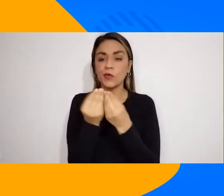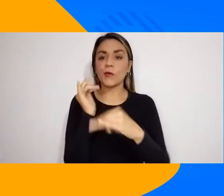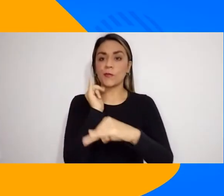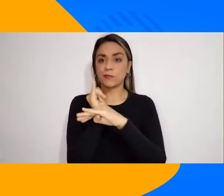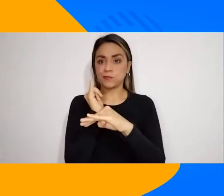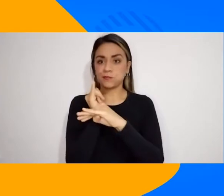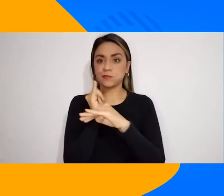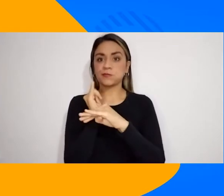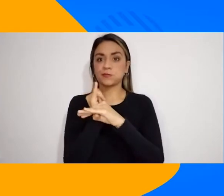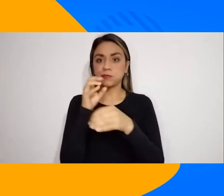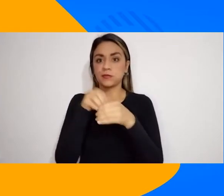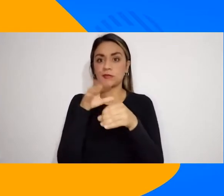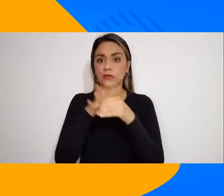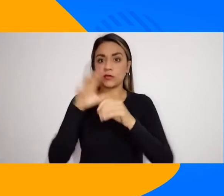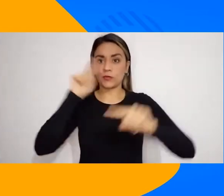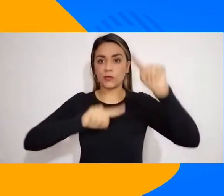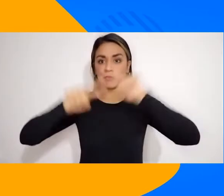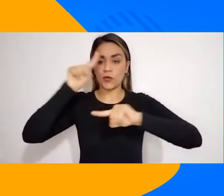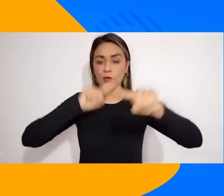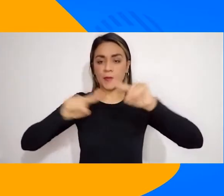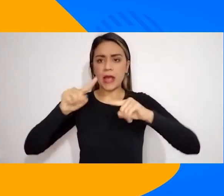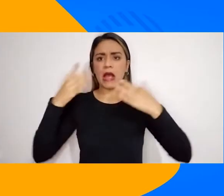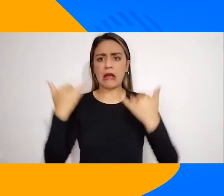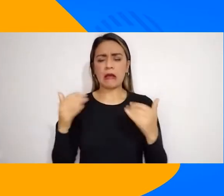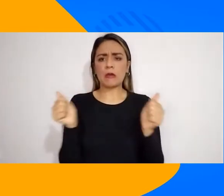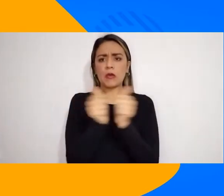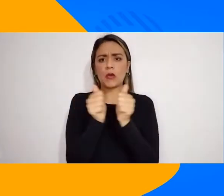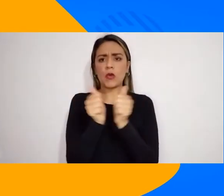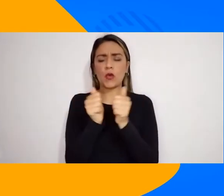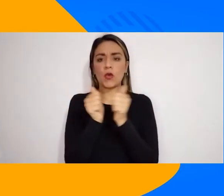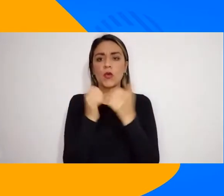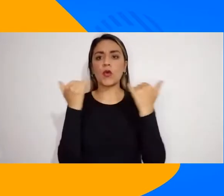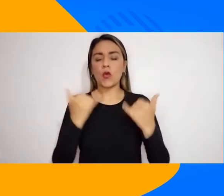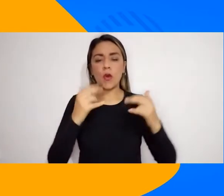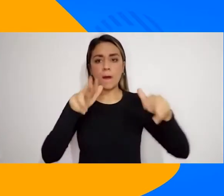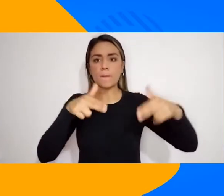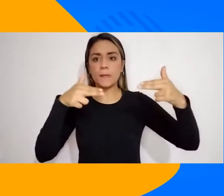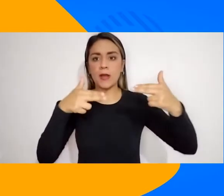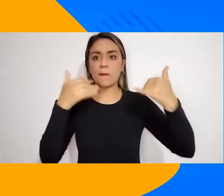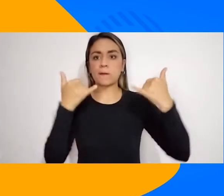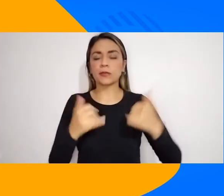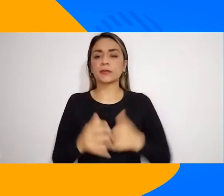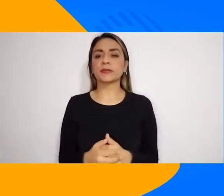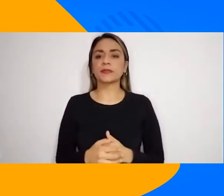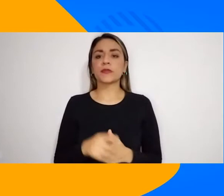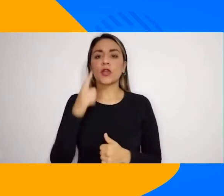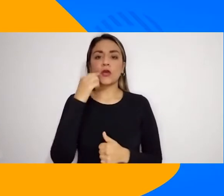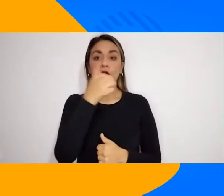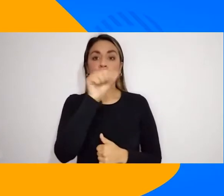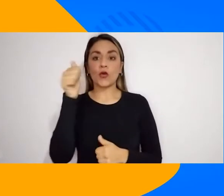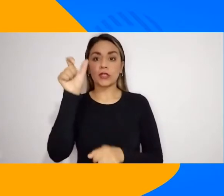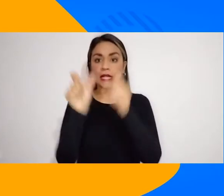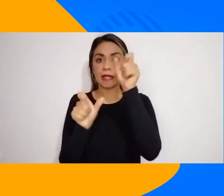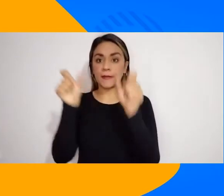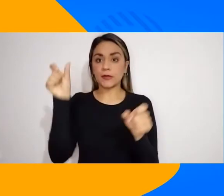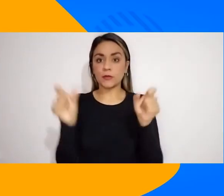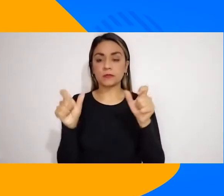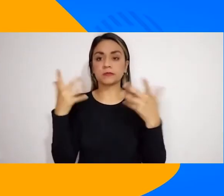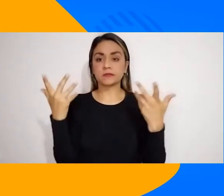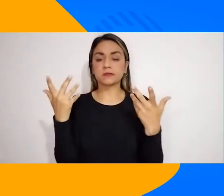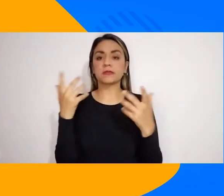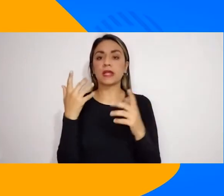institución, del Instituto Distrital de Turismo, que nos acompañan también el día de hoy en la transmisión, y a otras personas,